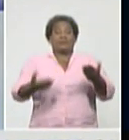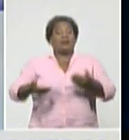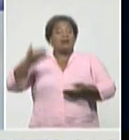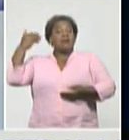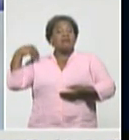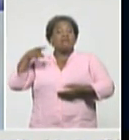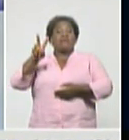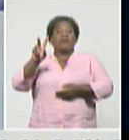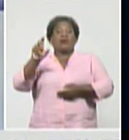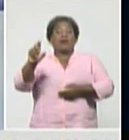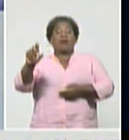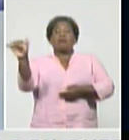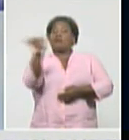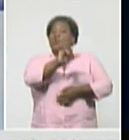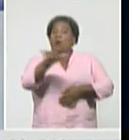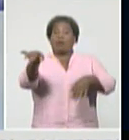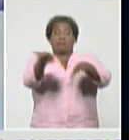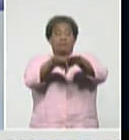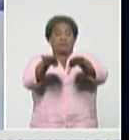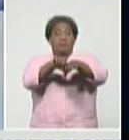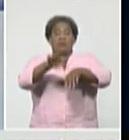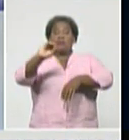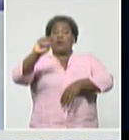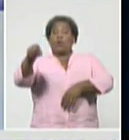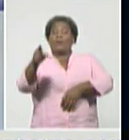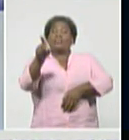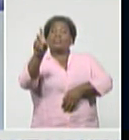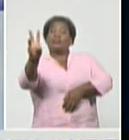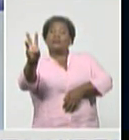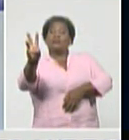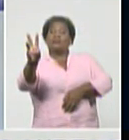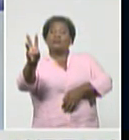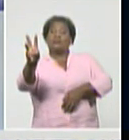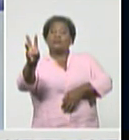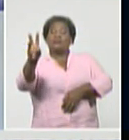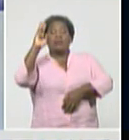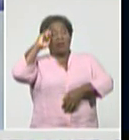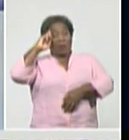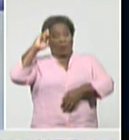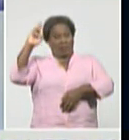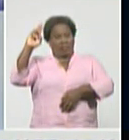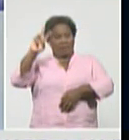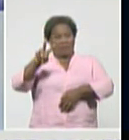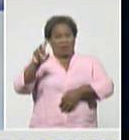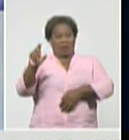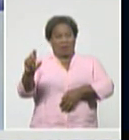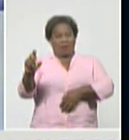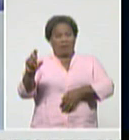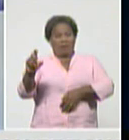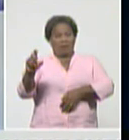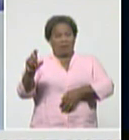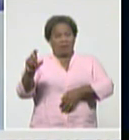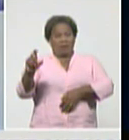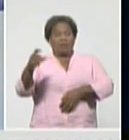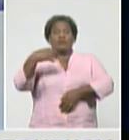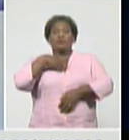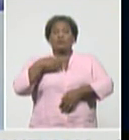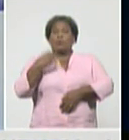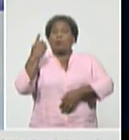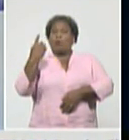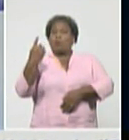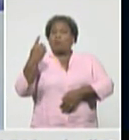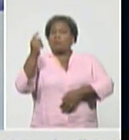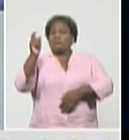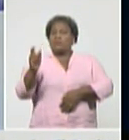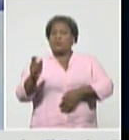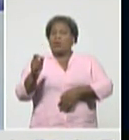se mantiene igual, 0,13. Recuérdense que Villa Clara tuvo un caso hace 2 días,